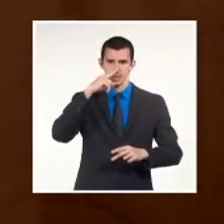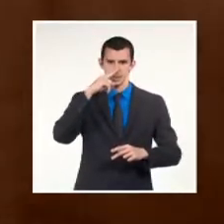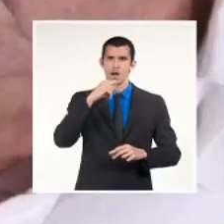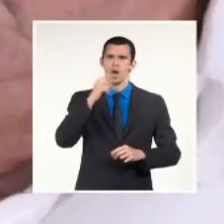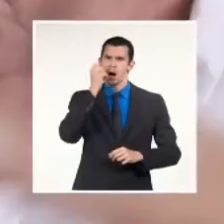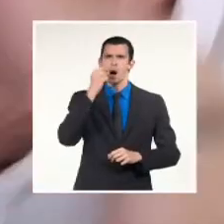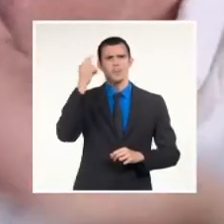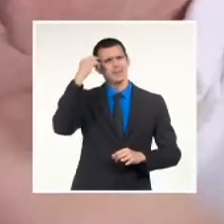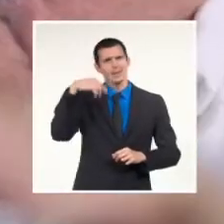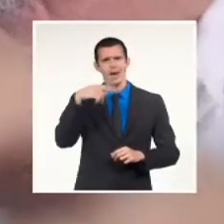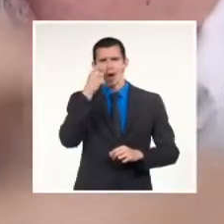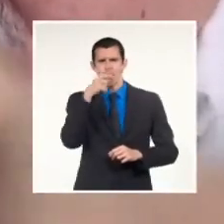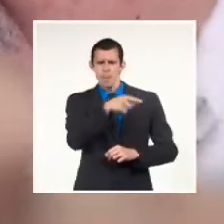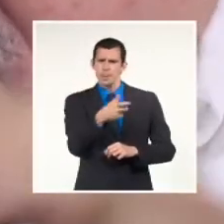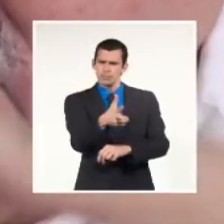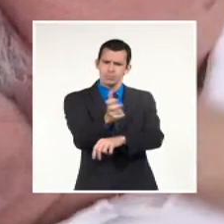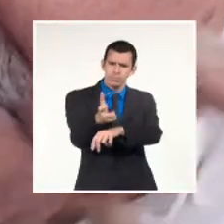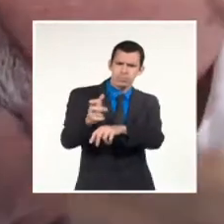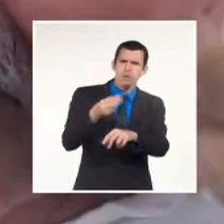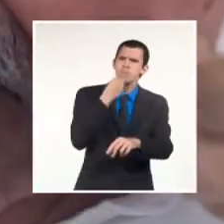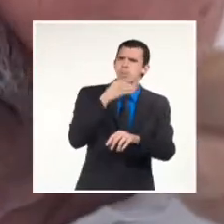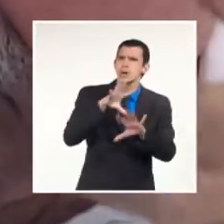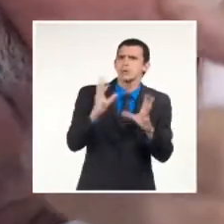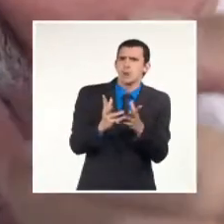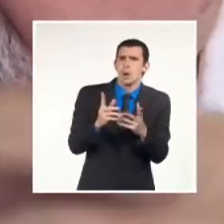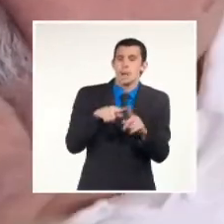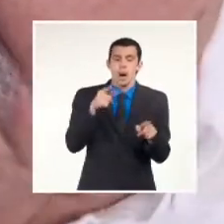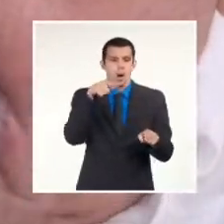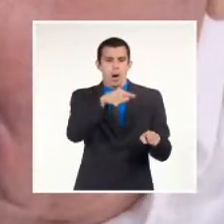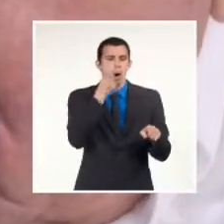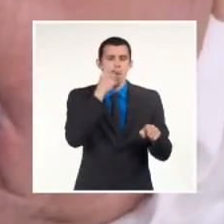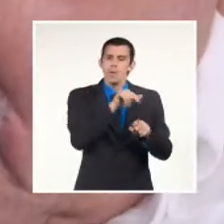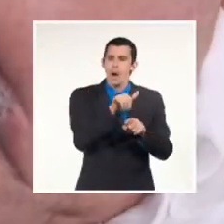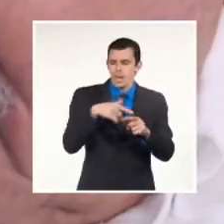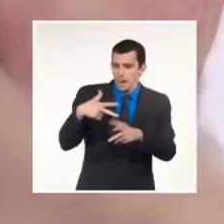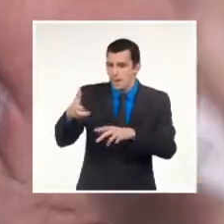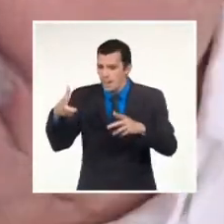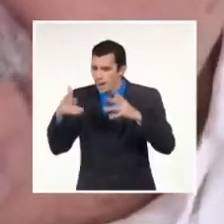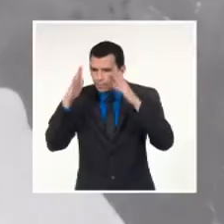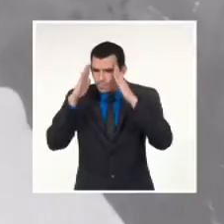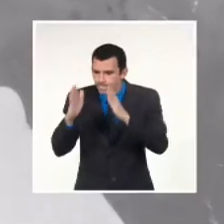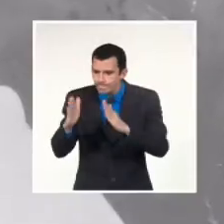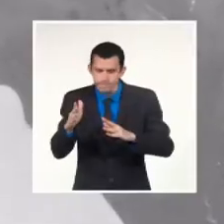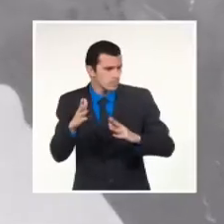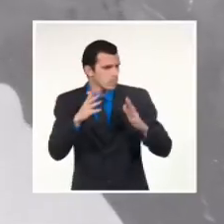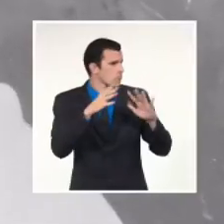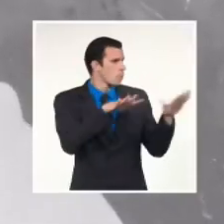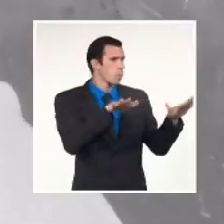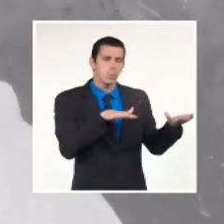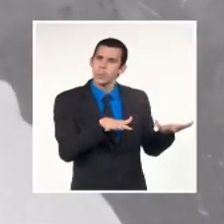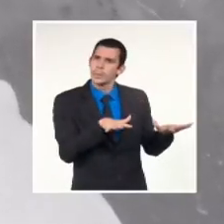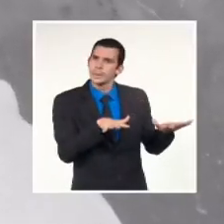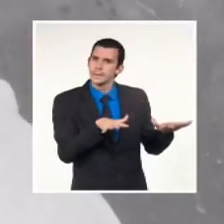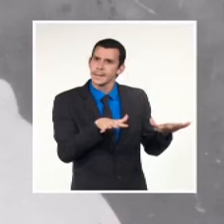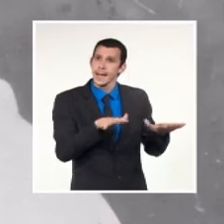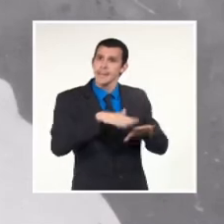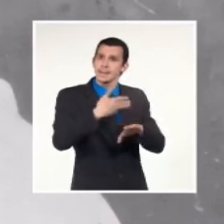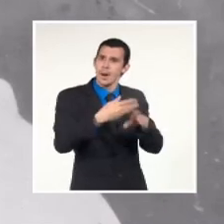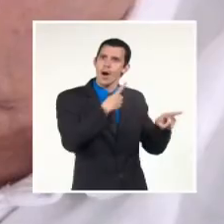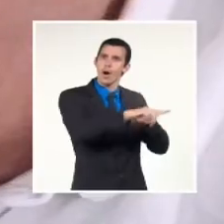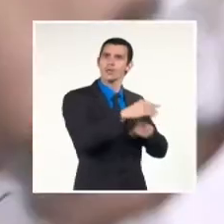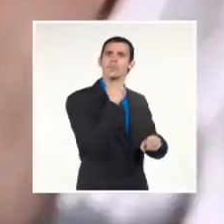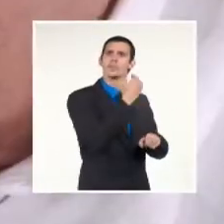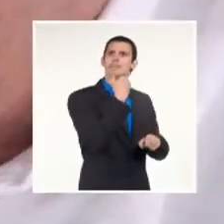vámonos. Los guardias policías venían subiendo las escaleras con los revólveres a mano y creyeron que Irving era